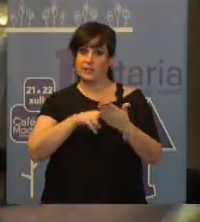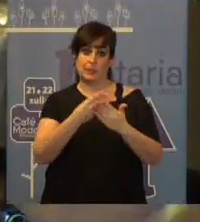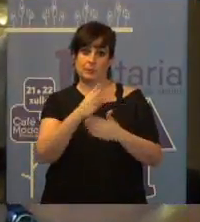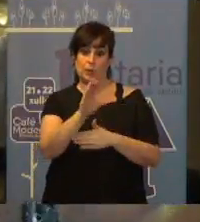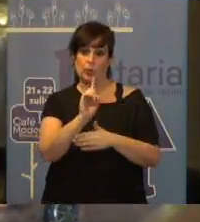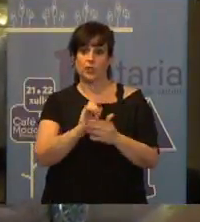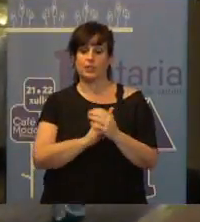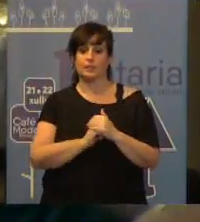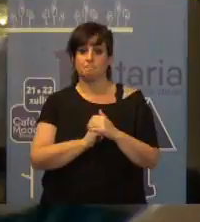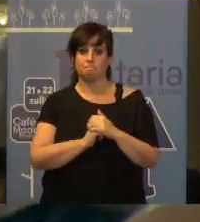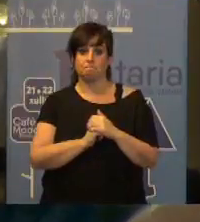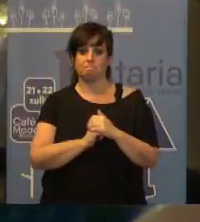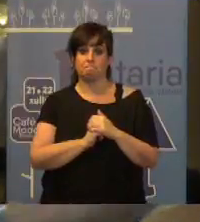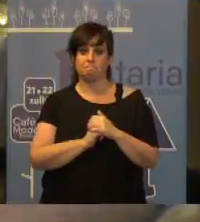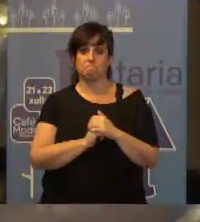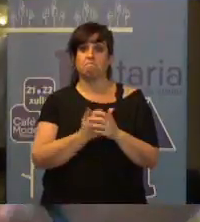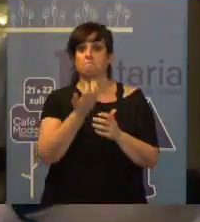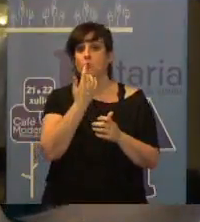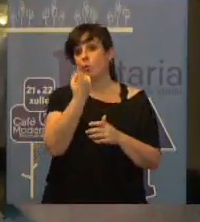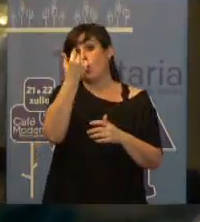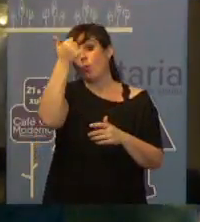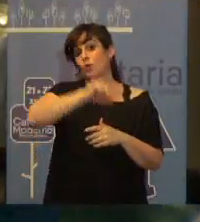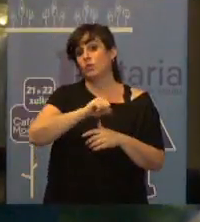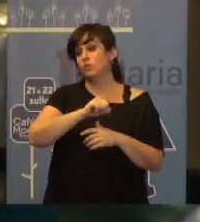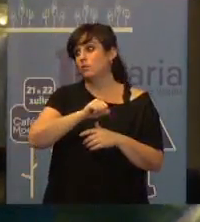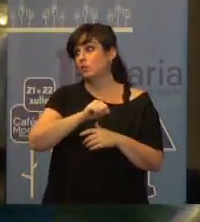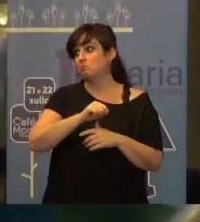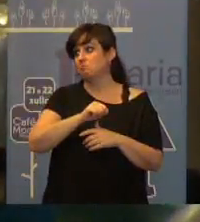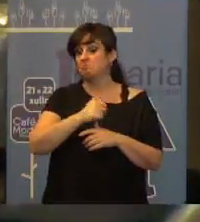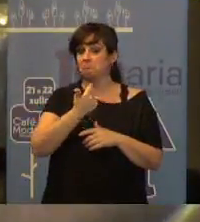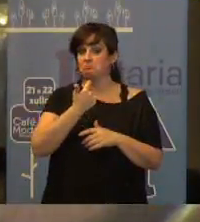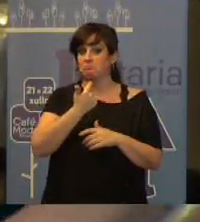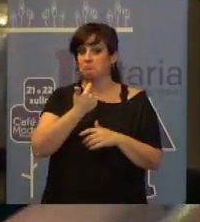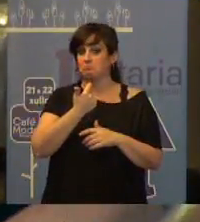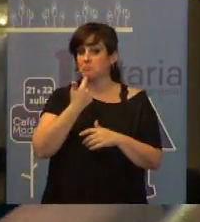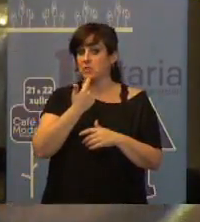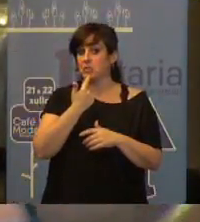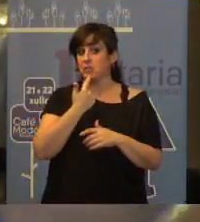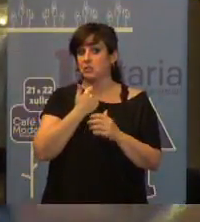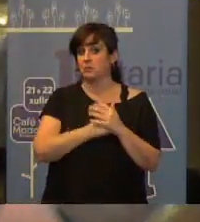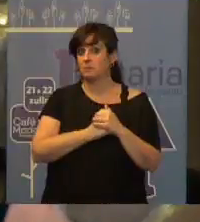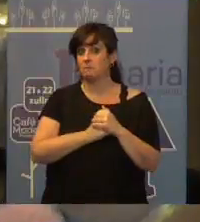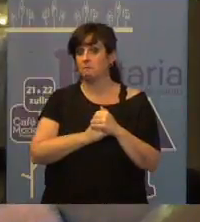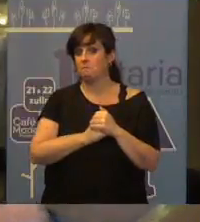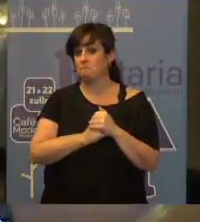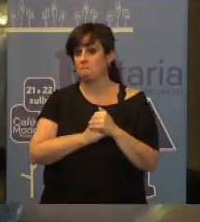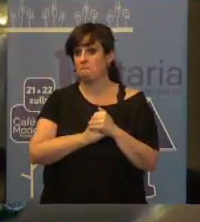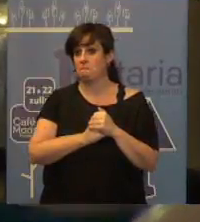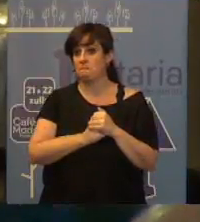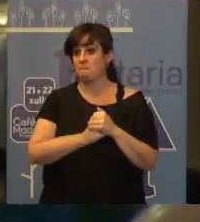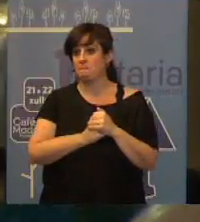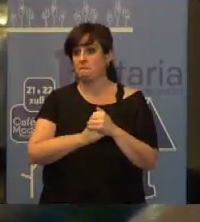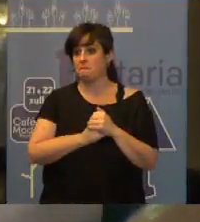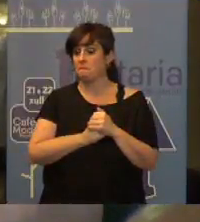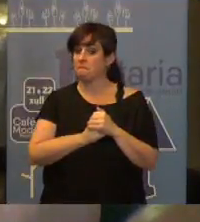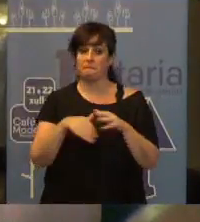é que polo menos se intentáramos e perdéramos, houbera un partido do Barça, como non sei que, un día anterior, pois está ben. Pero se resulta que o que